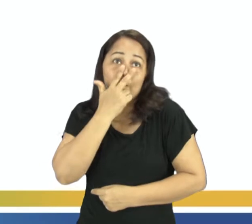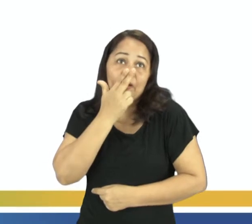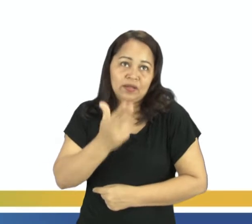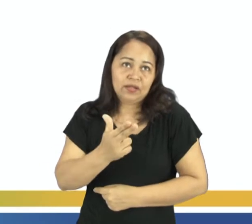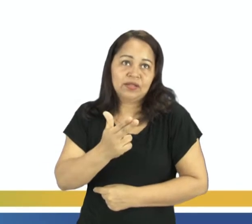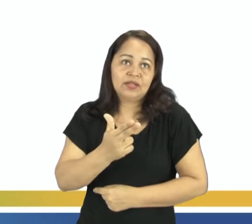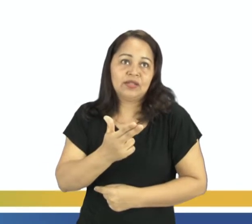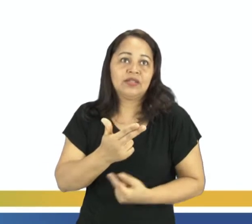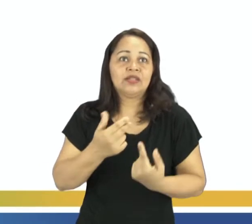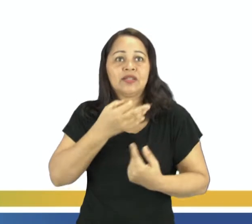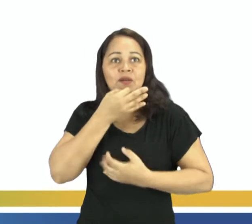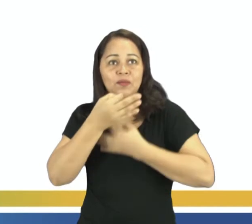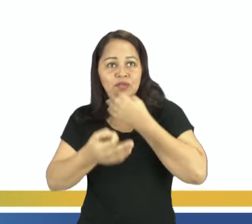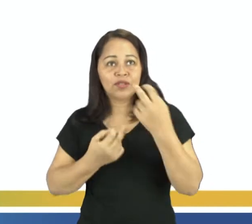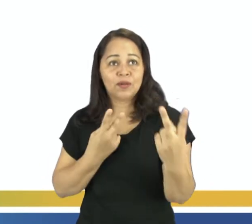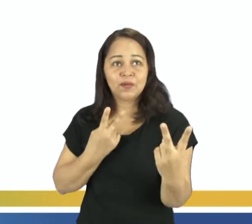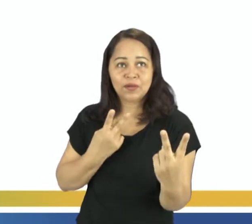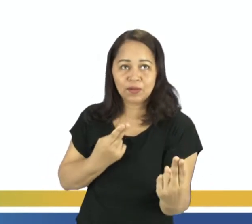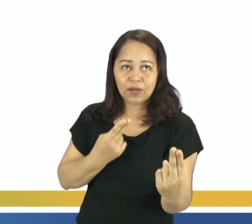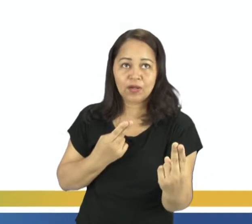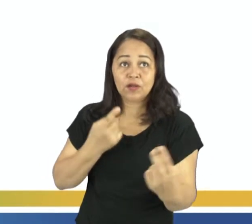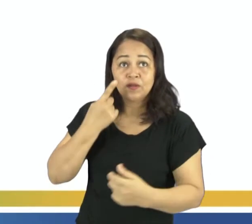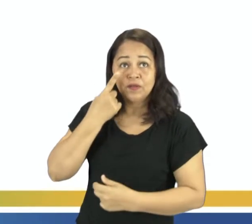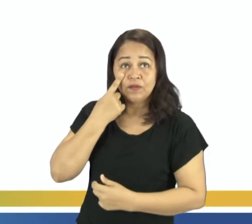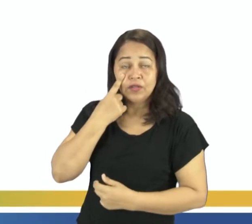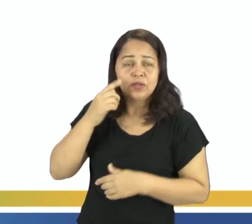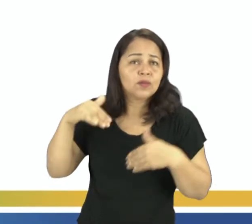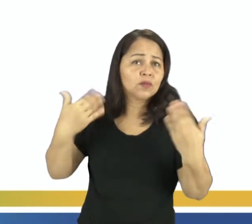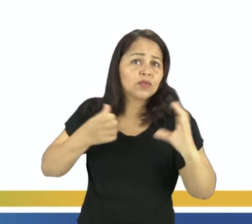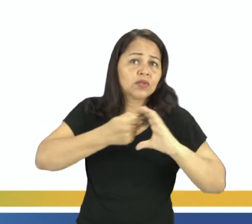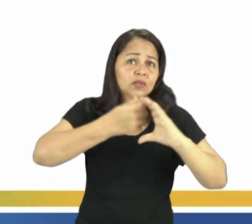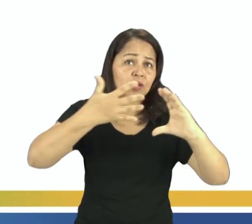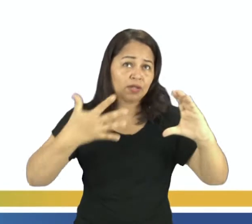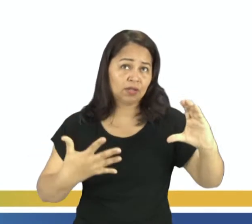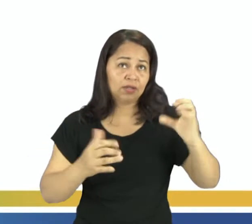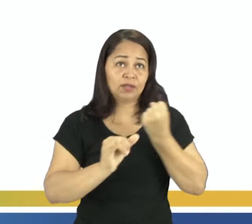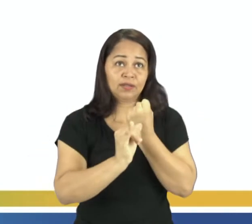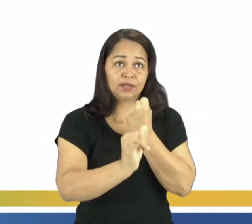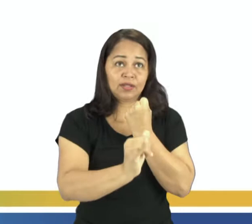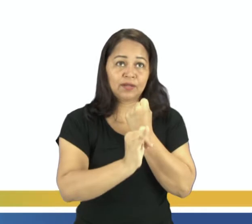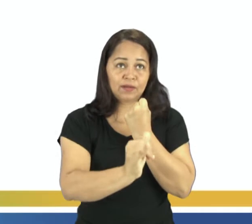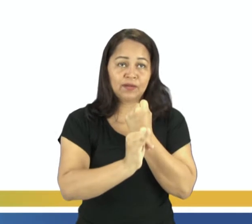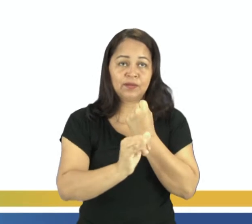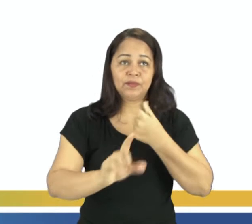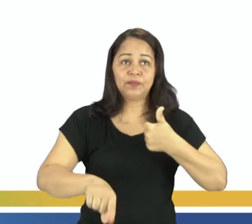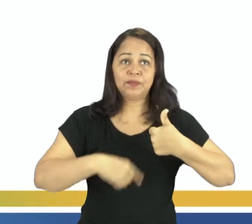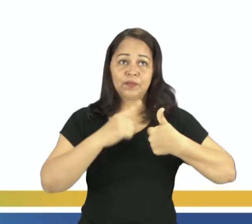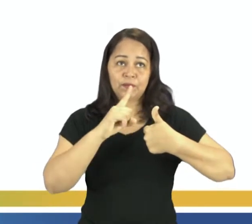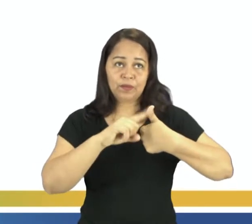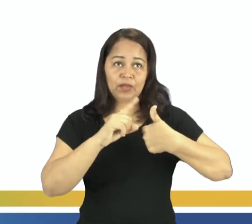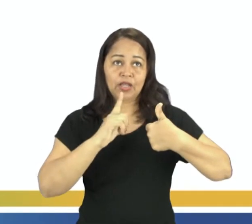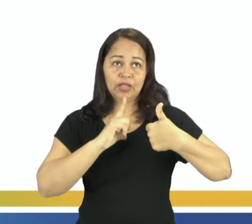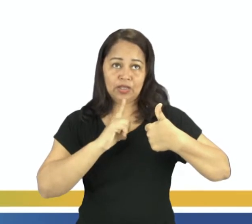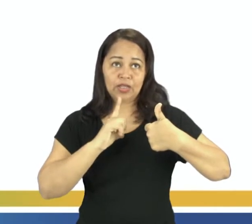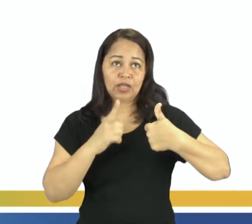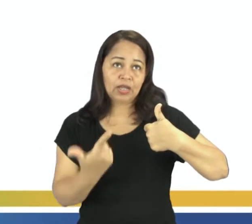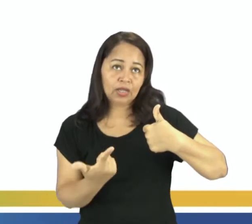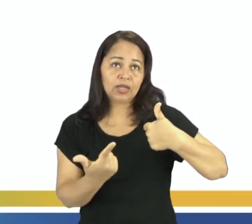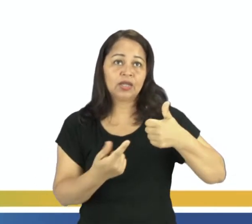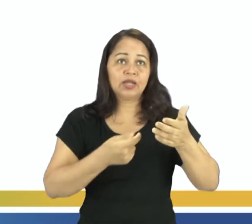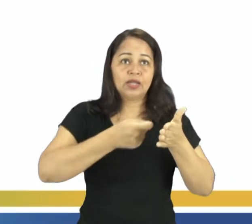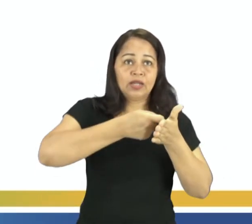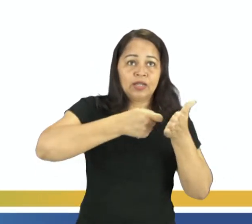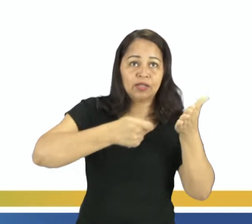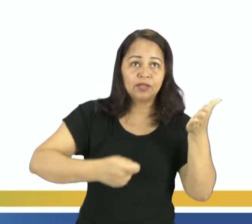lector. Mira, ¿cuáles son las principales características de la crónica? Nosotros en la crónica